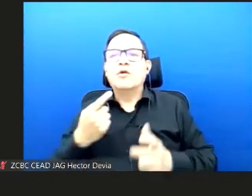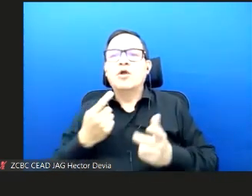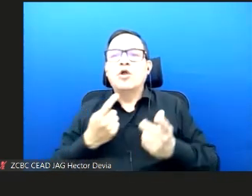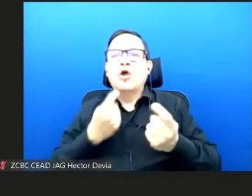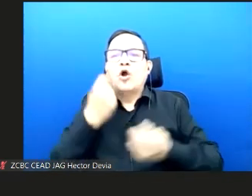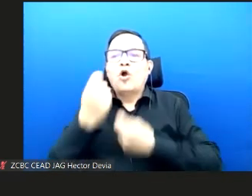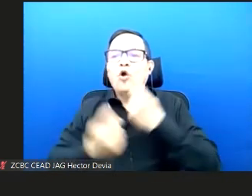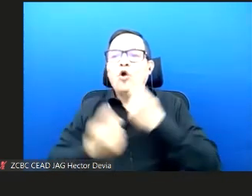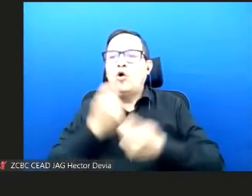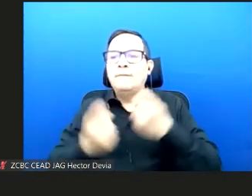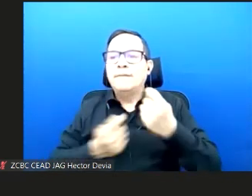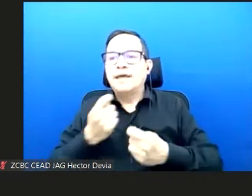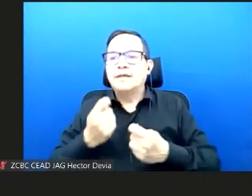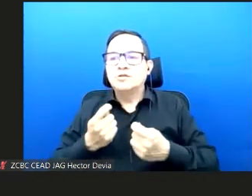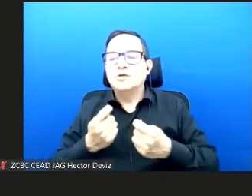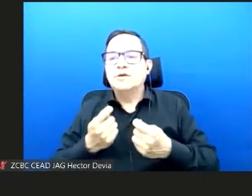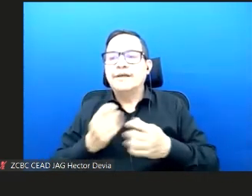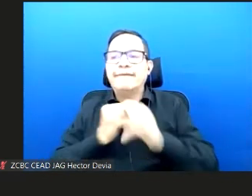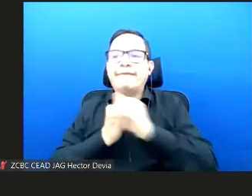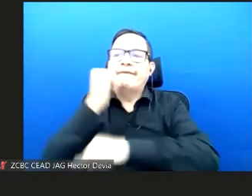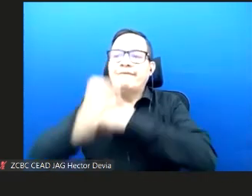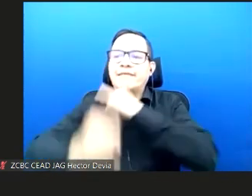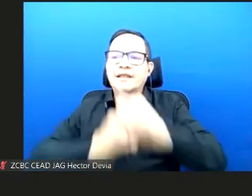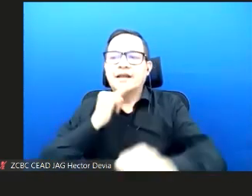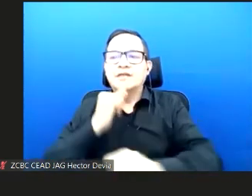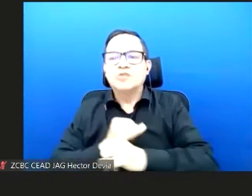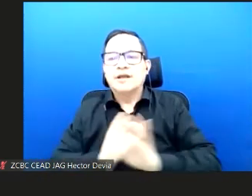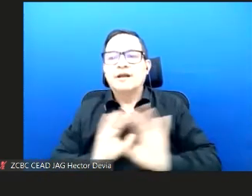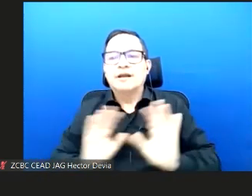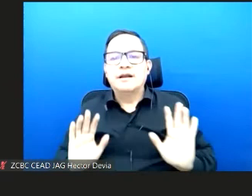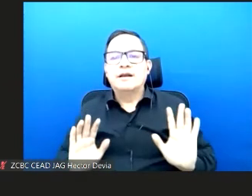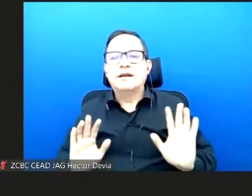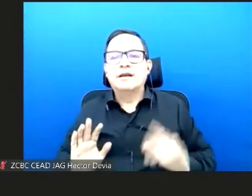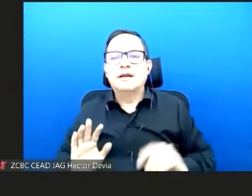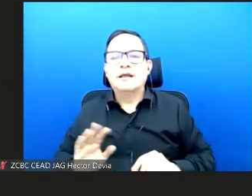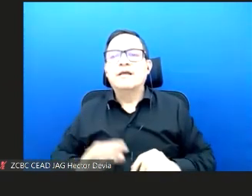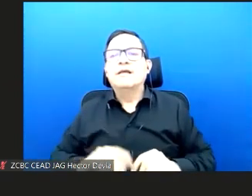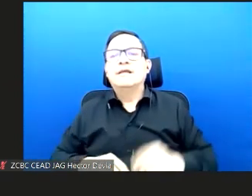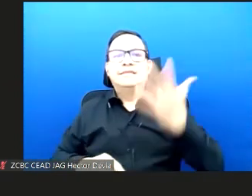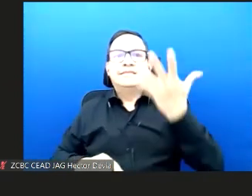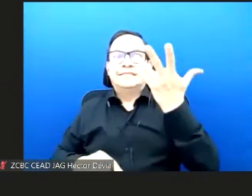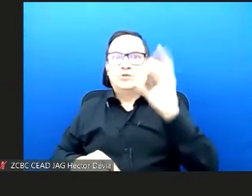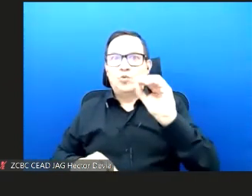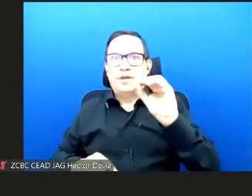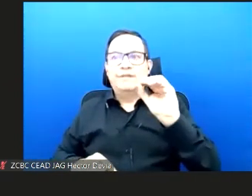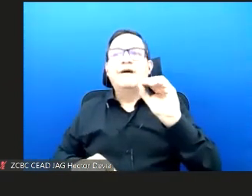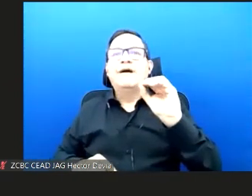comercio internacional, y comercio internacional es A, ¿no?